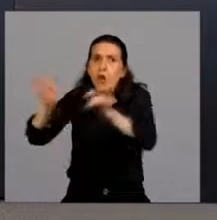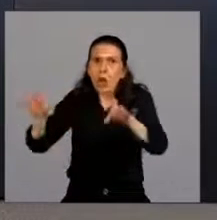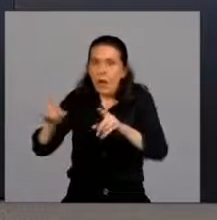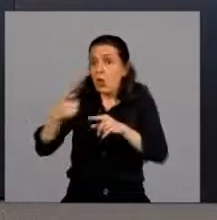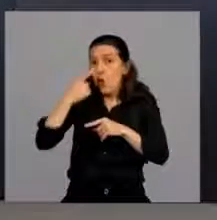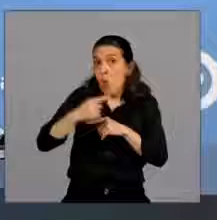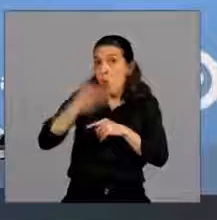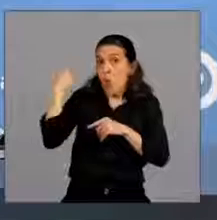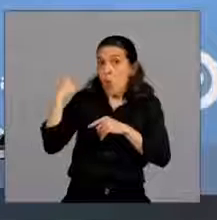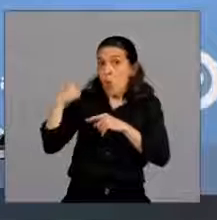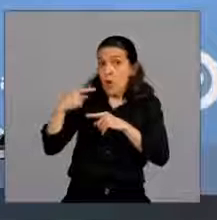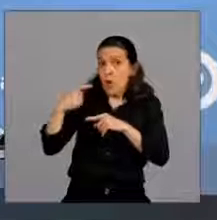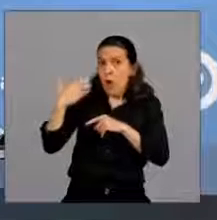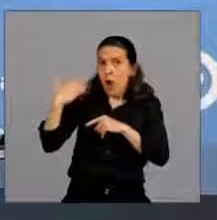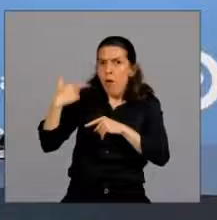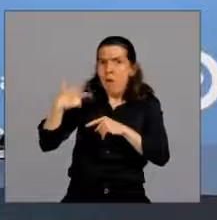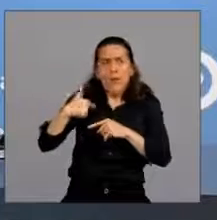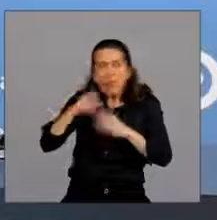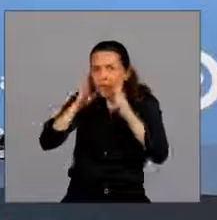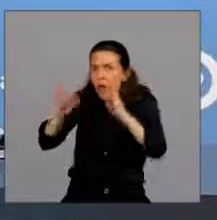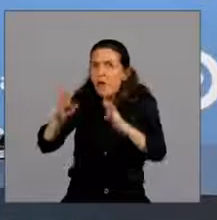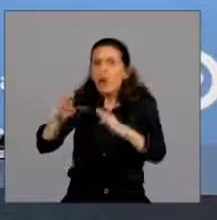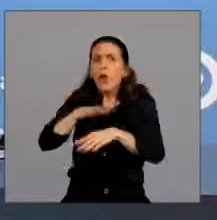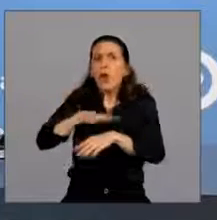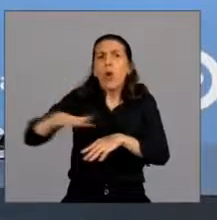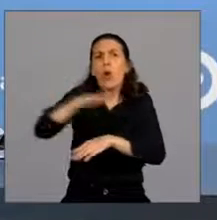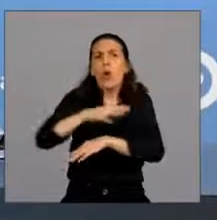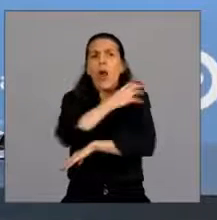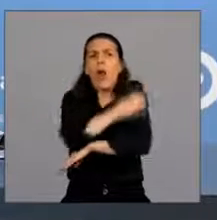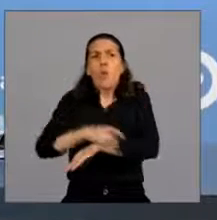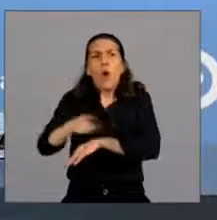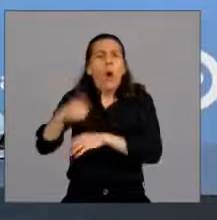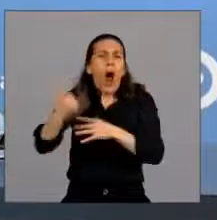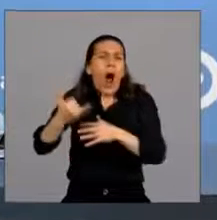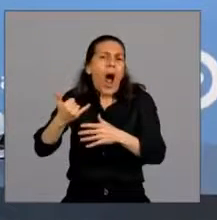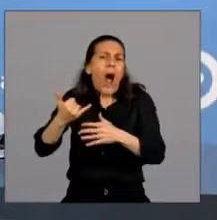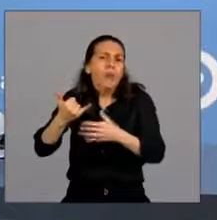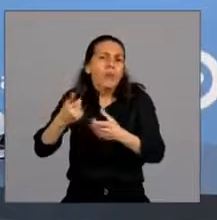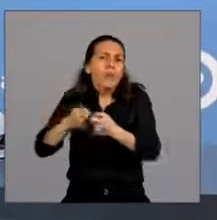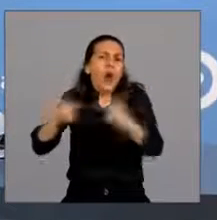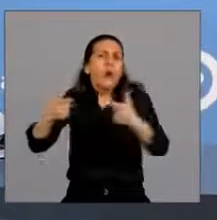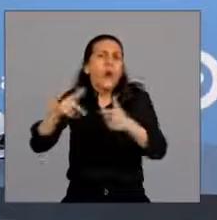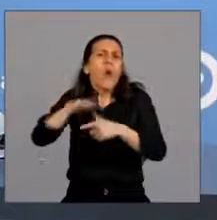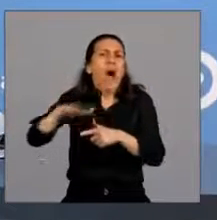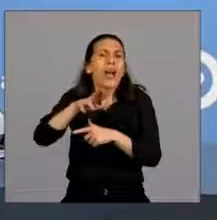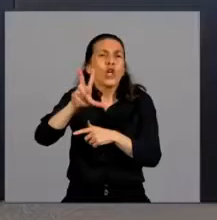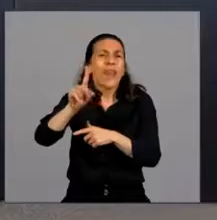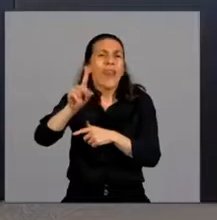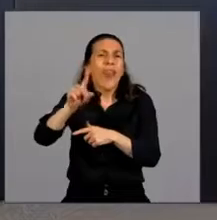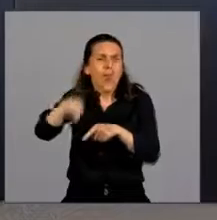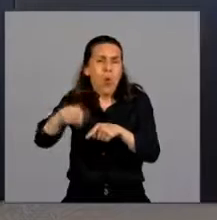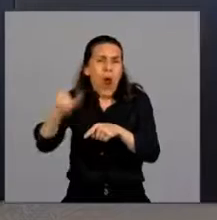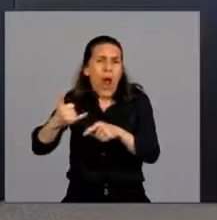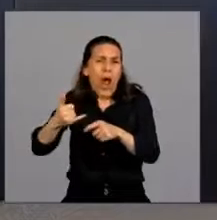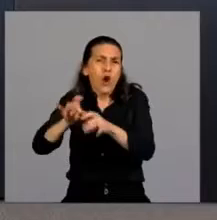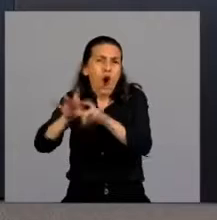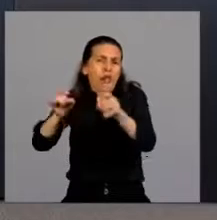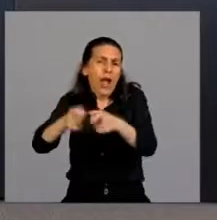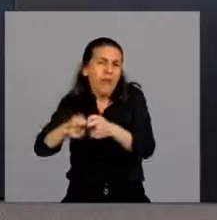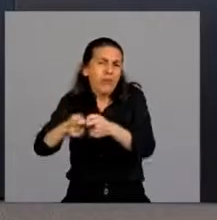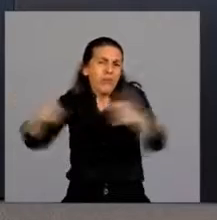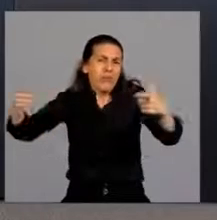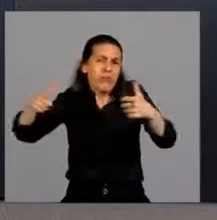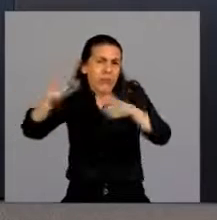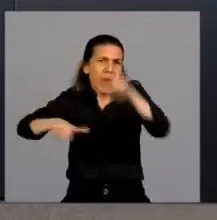mucho énfasis porque ya teníamos un brote bastante significativo en el barrio 31. Ahí lo que estamos